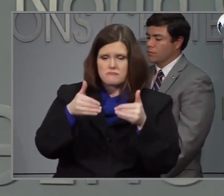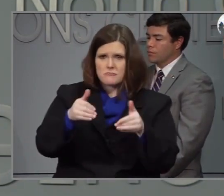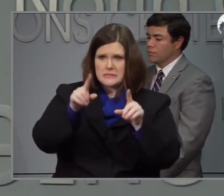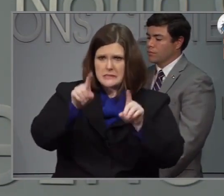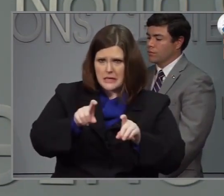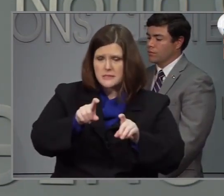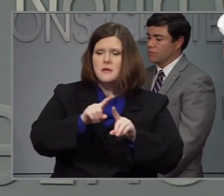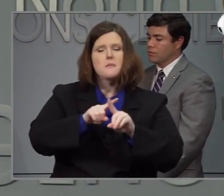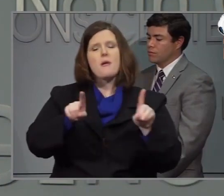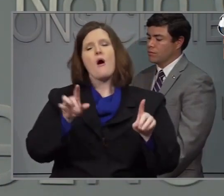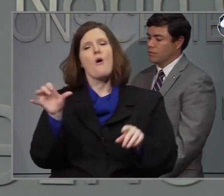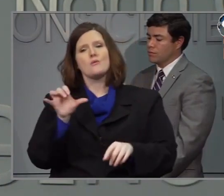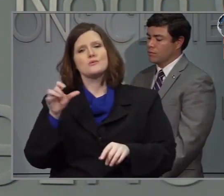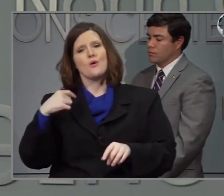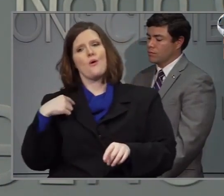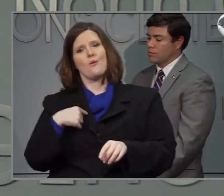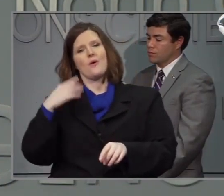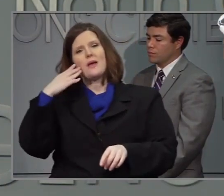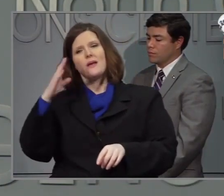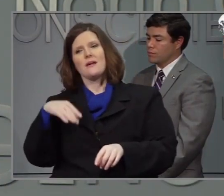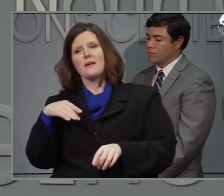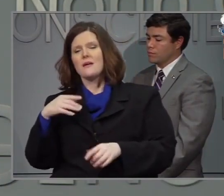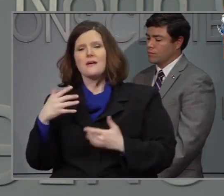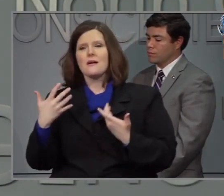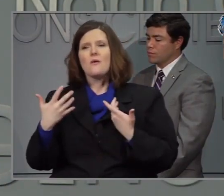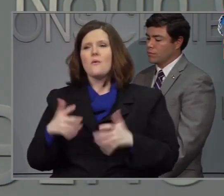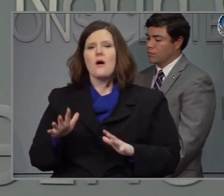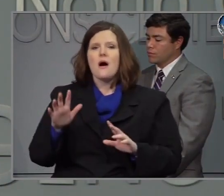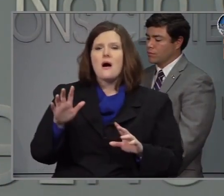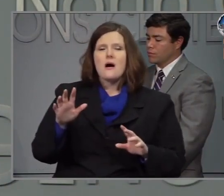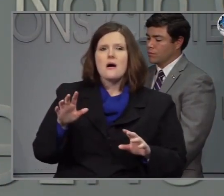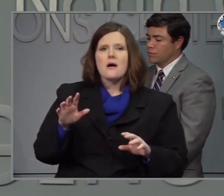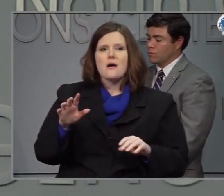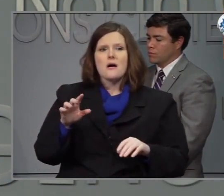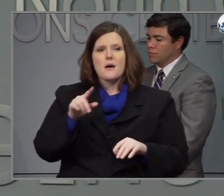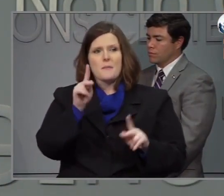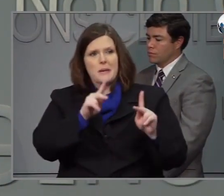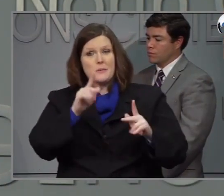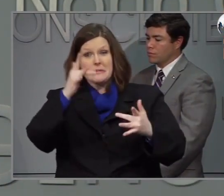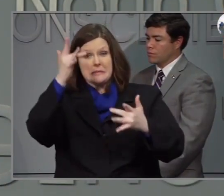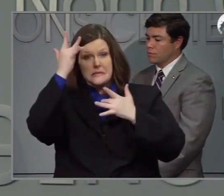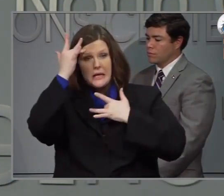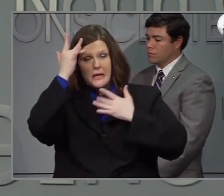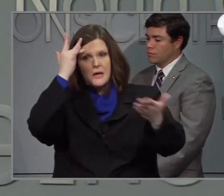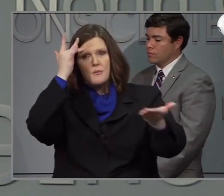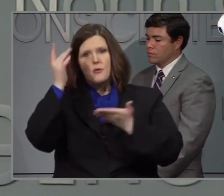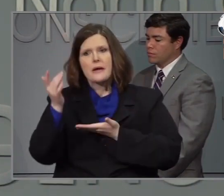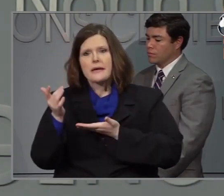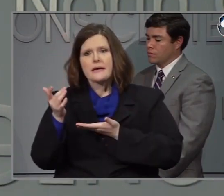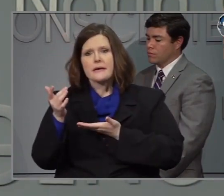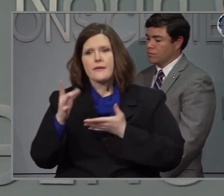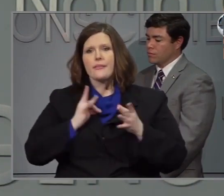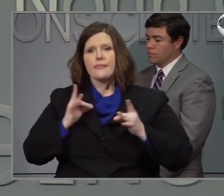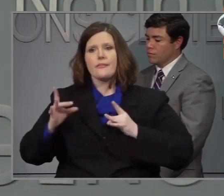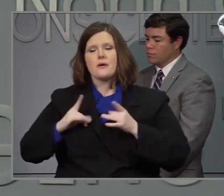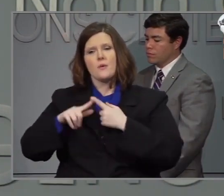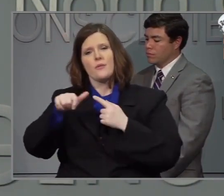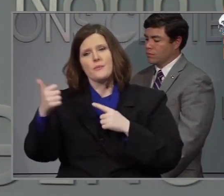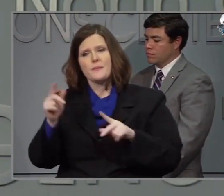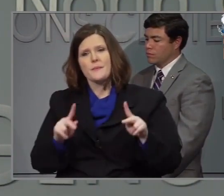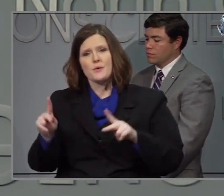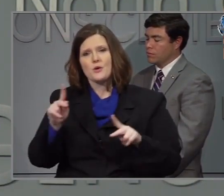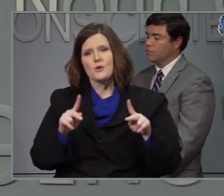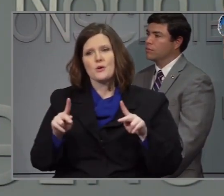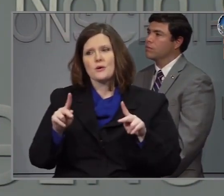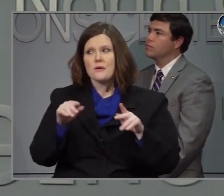prueba que la reciban pero también nosotros sabemos que no queremos que las personas que estén enfermas saquen el